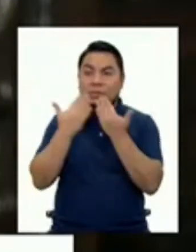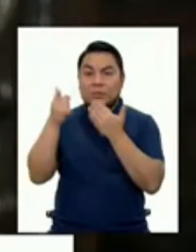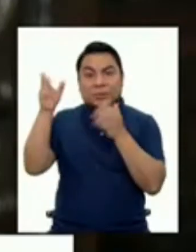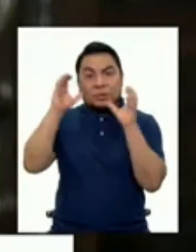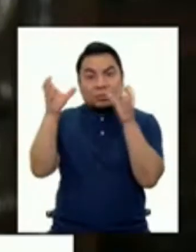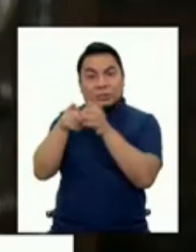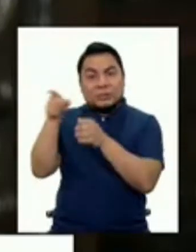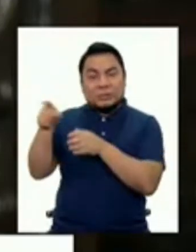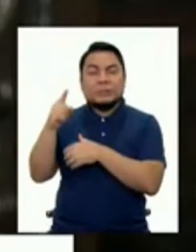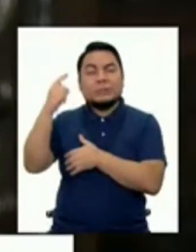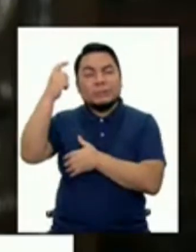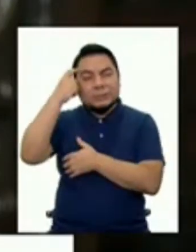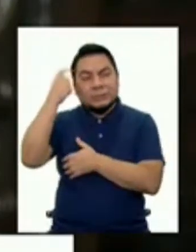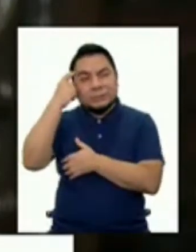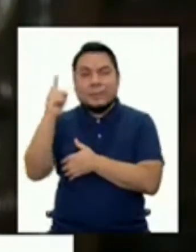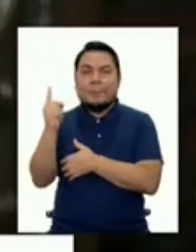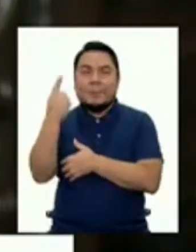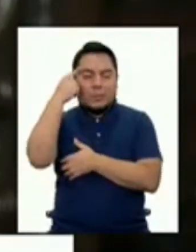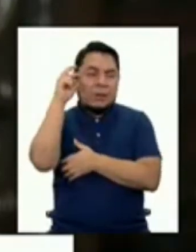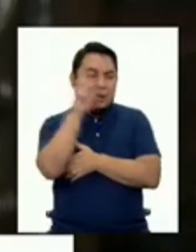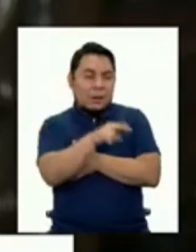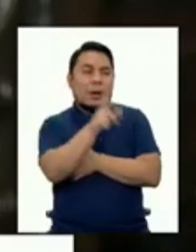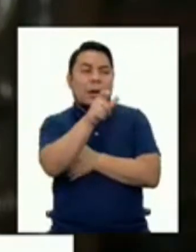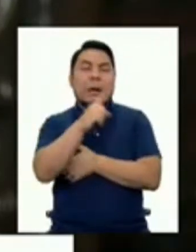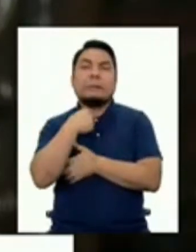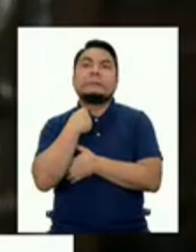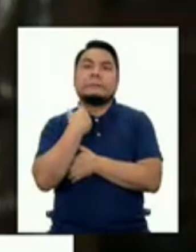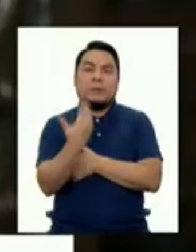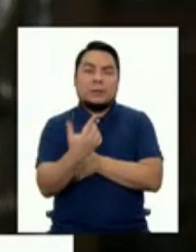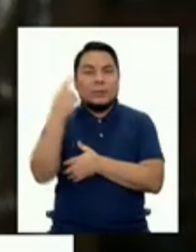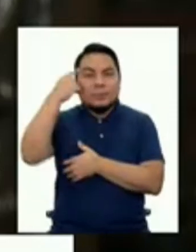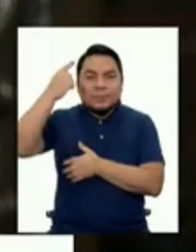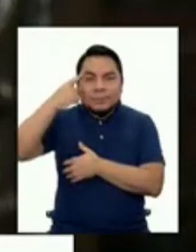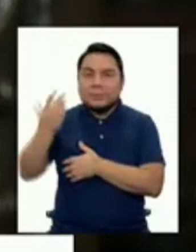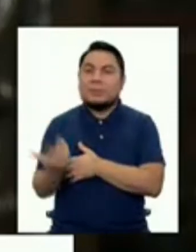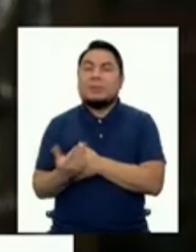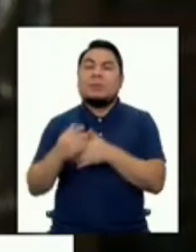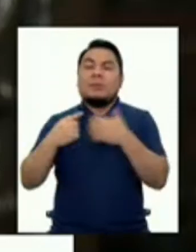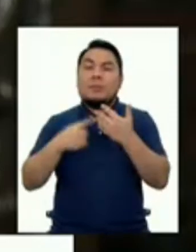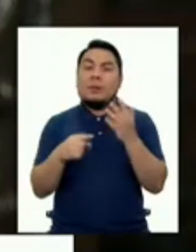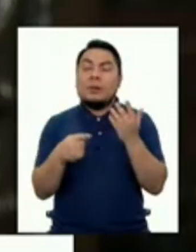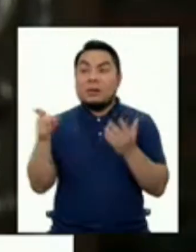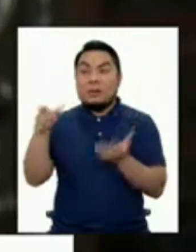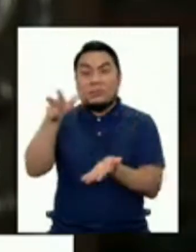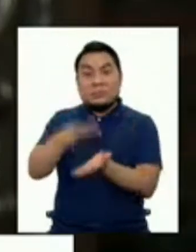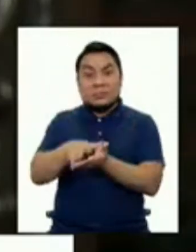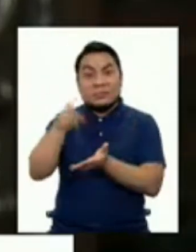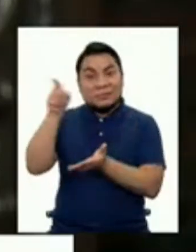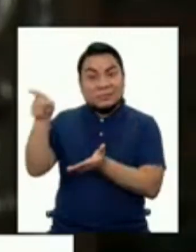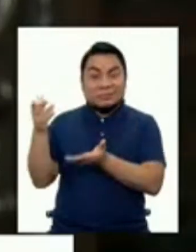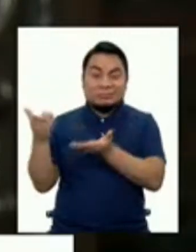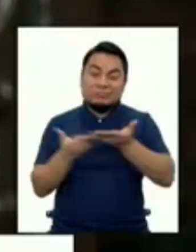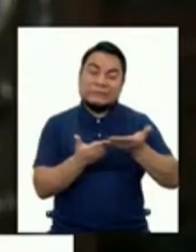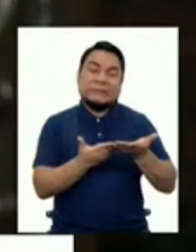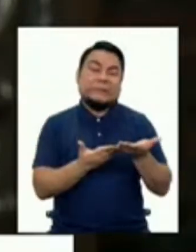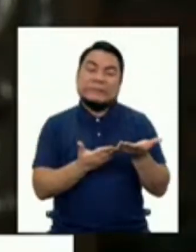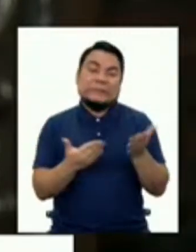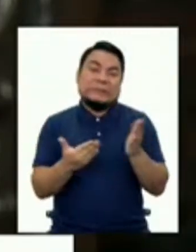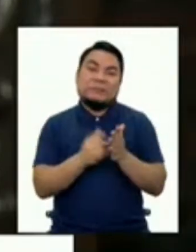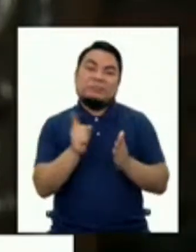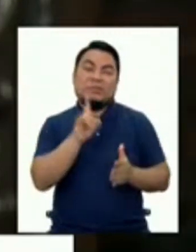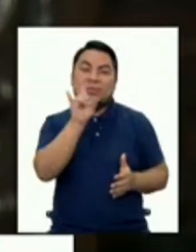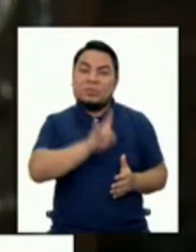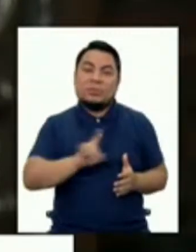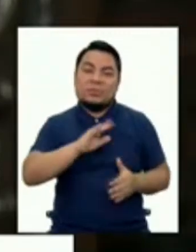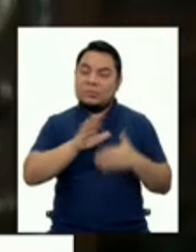Congreso prime la racionalidad, primen los argumentos técnicos, pero si finalmente se aprueba una propuesta que va contra el interés público, vamos a